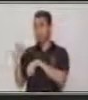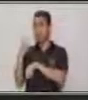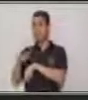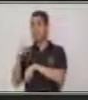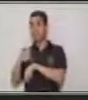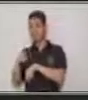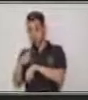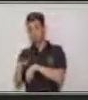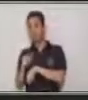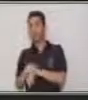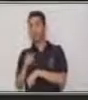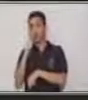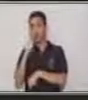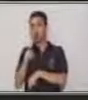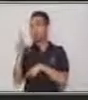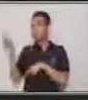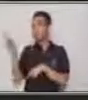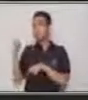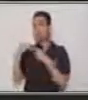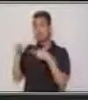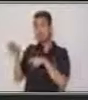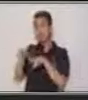asistió a esta actividad?